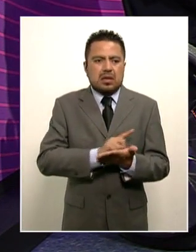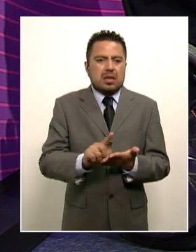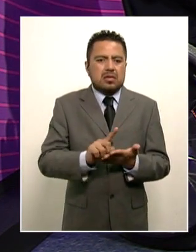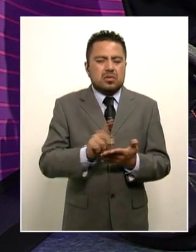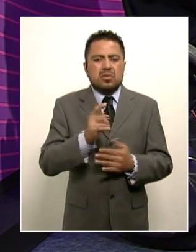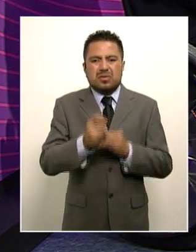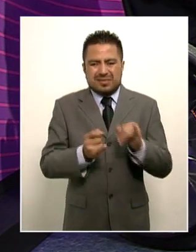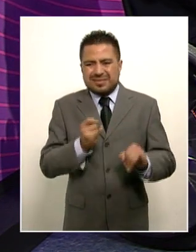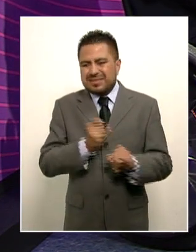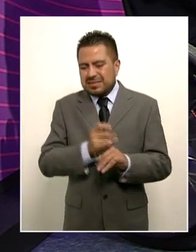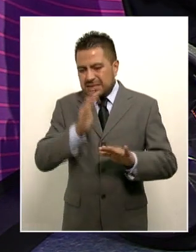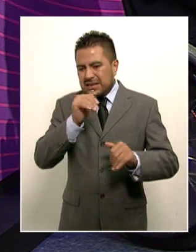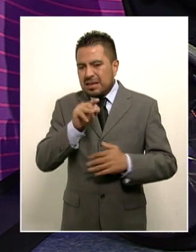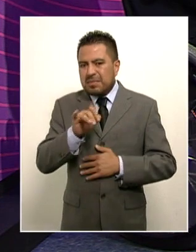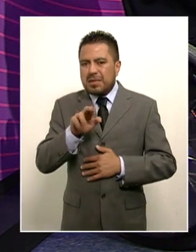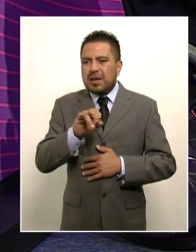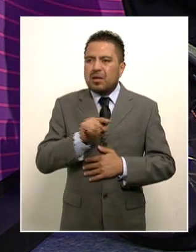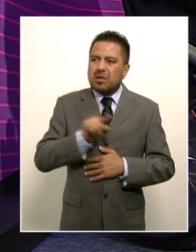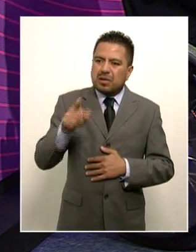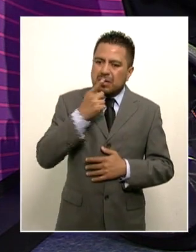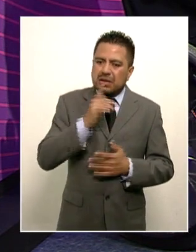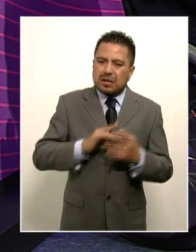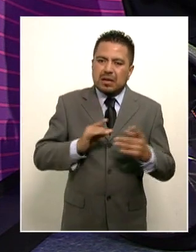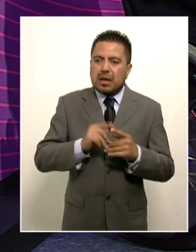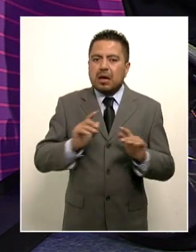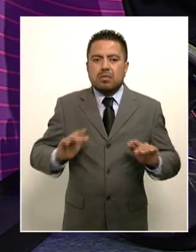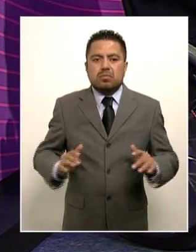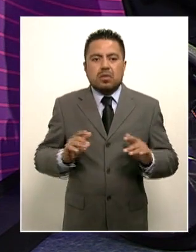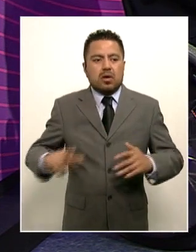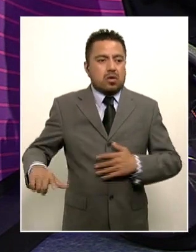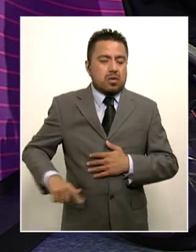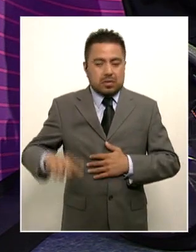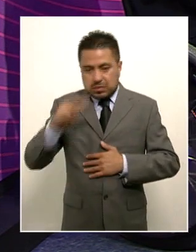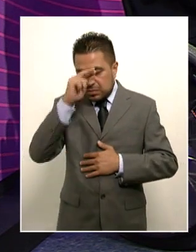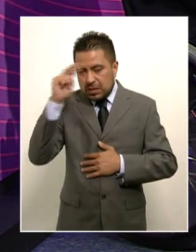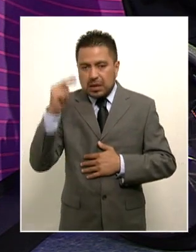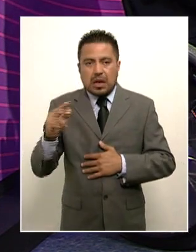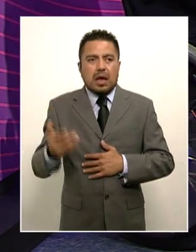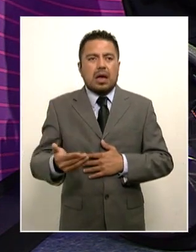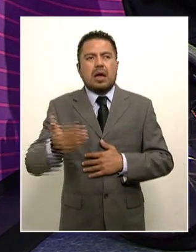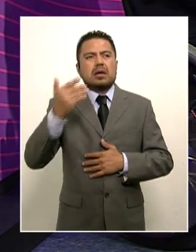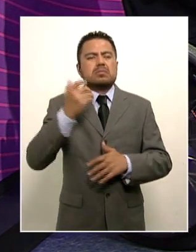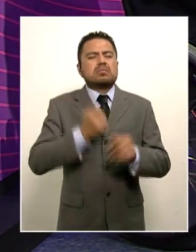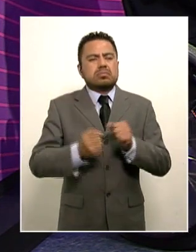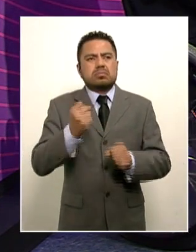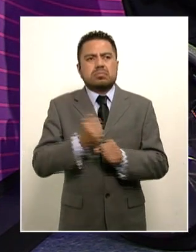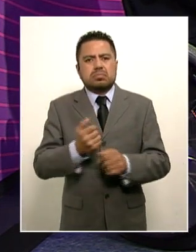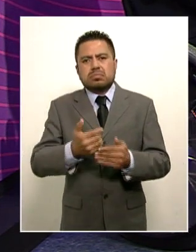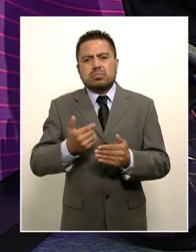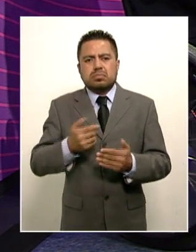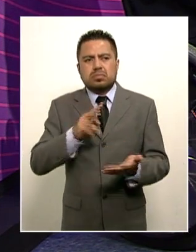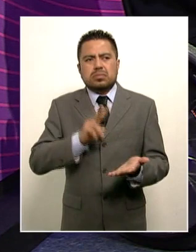Marco, que fue de hecho impulsado por el gobierno mexicano hace ya algunos años, desde el